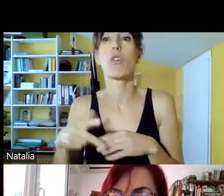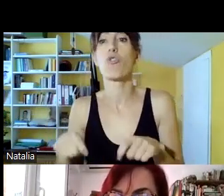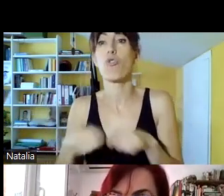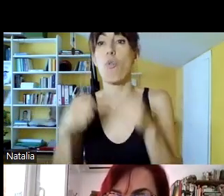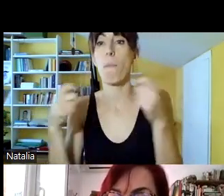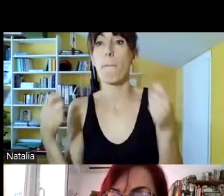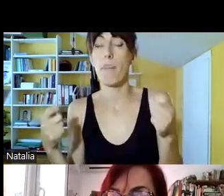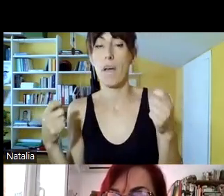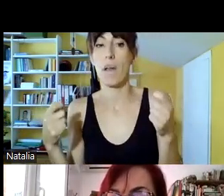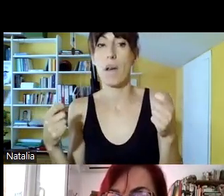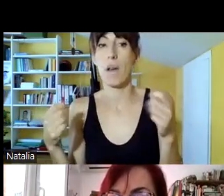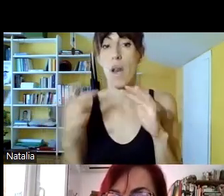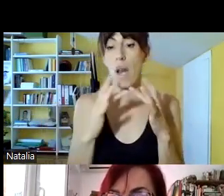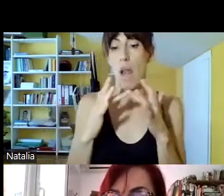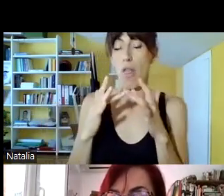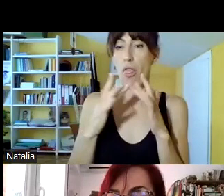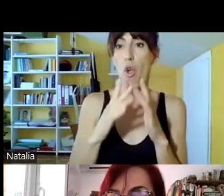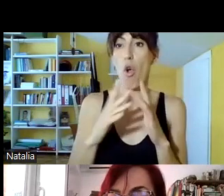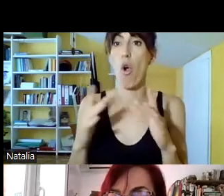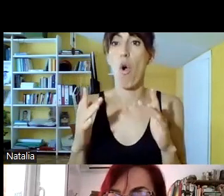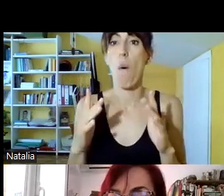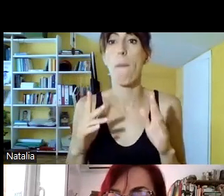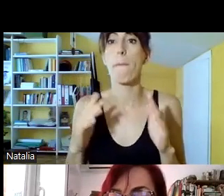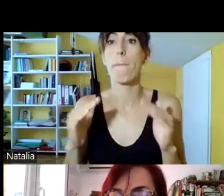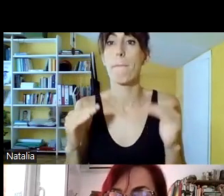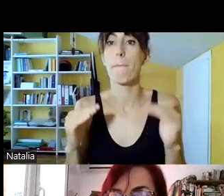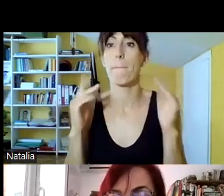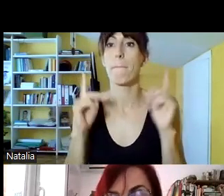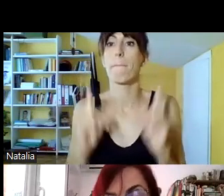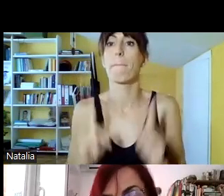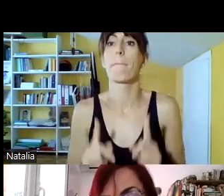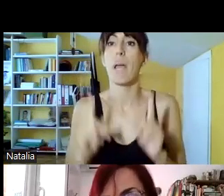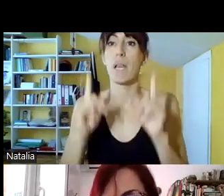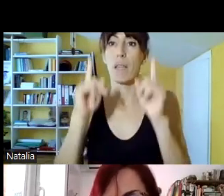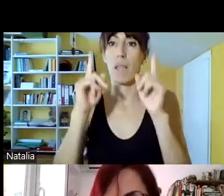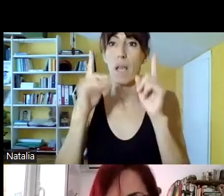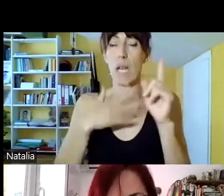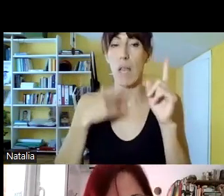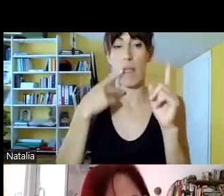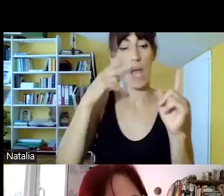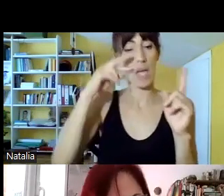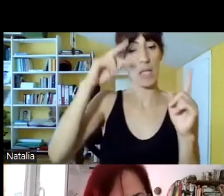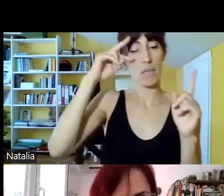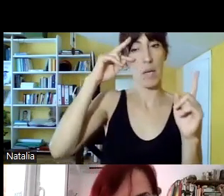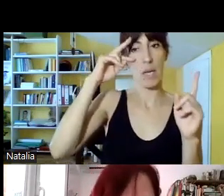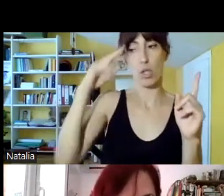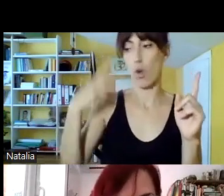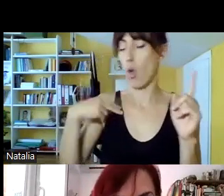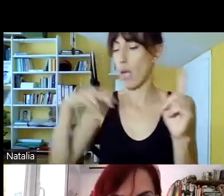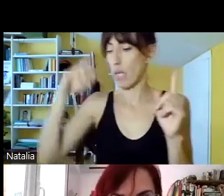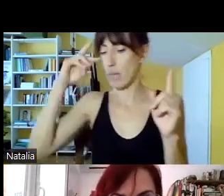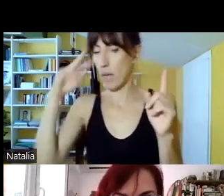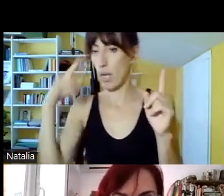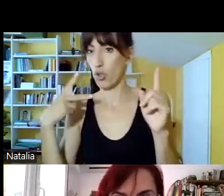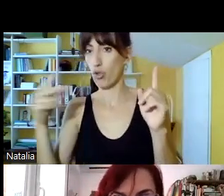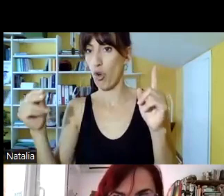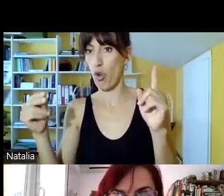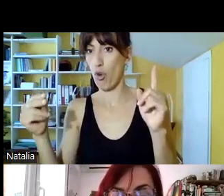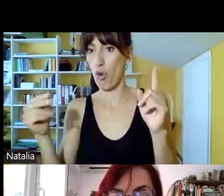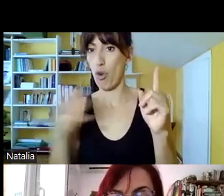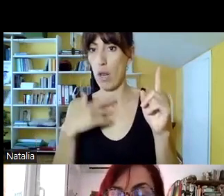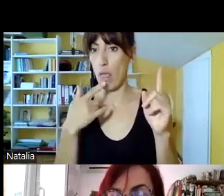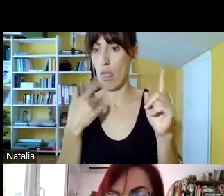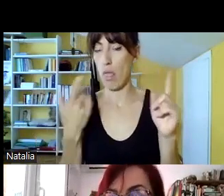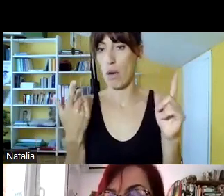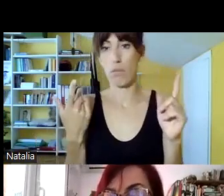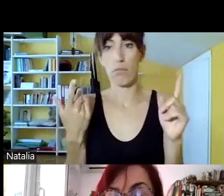esa relación vertical entre lo experto y lo no experto, ¿no? Que tiene que